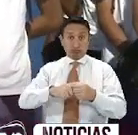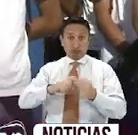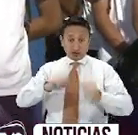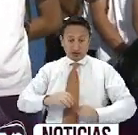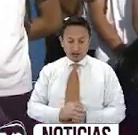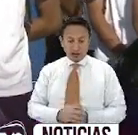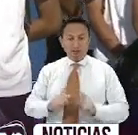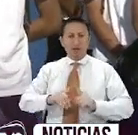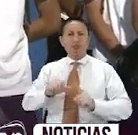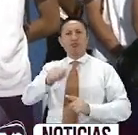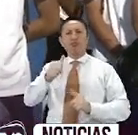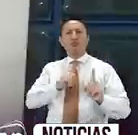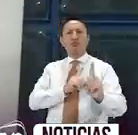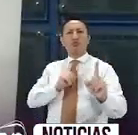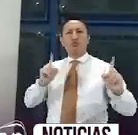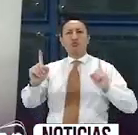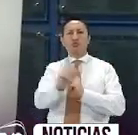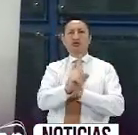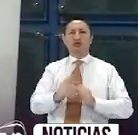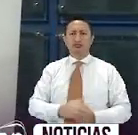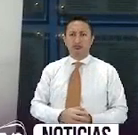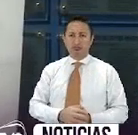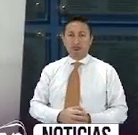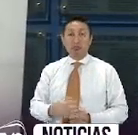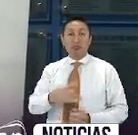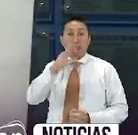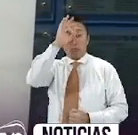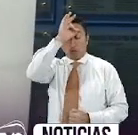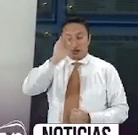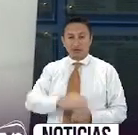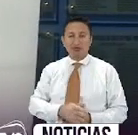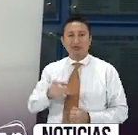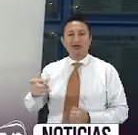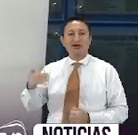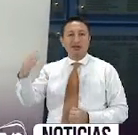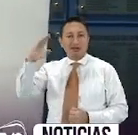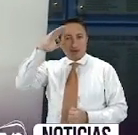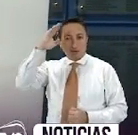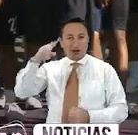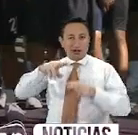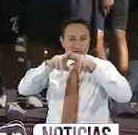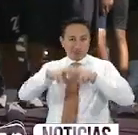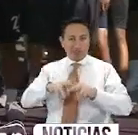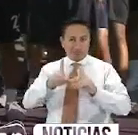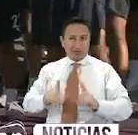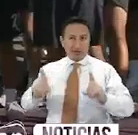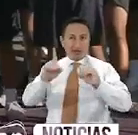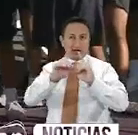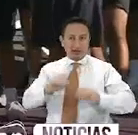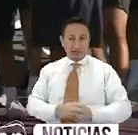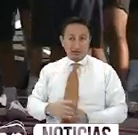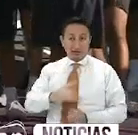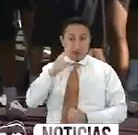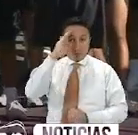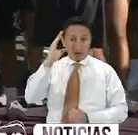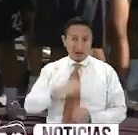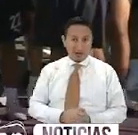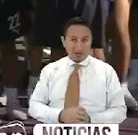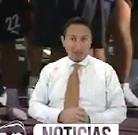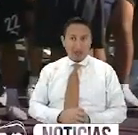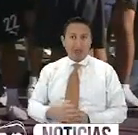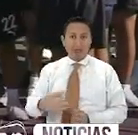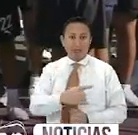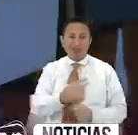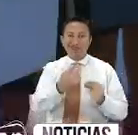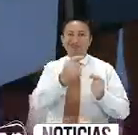pero se presenta otra persona. No se imaginó que los protocolos de seguridad y verificación de los datos que realiza la institución del orden lo iban